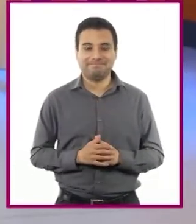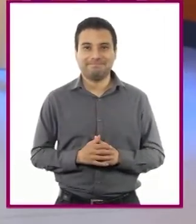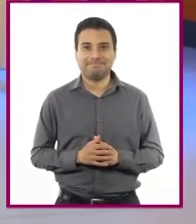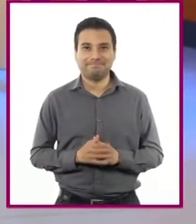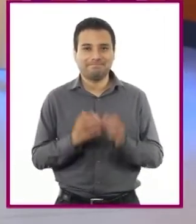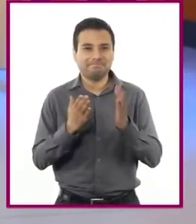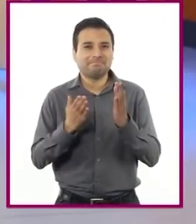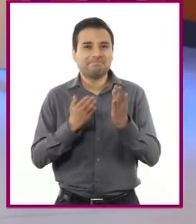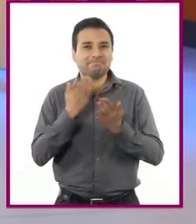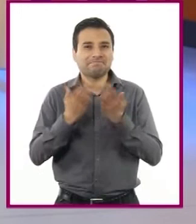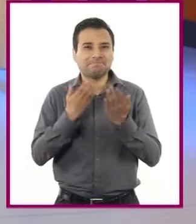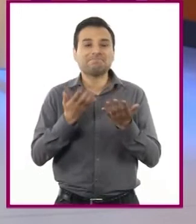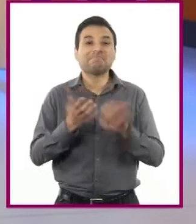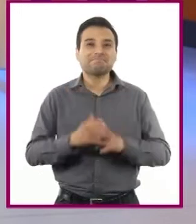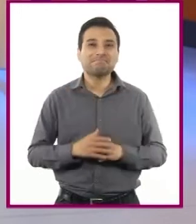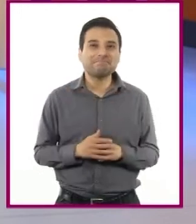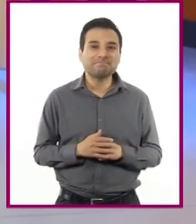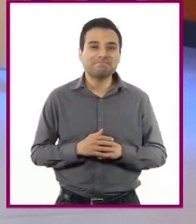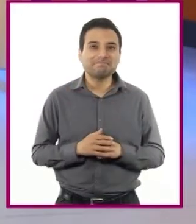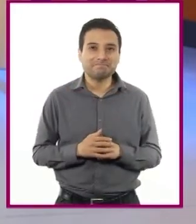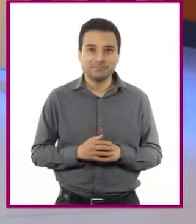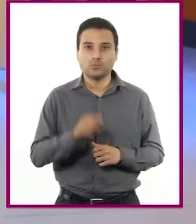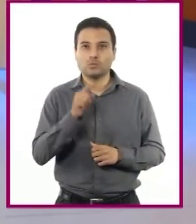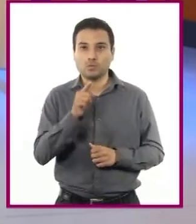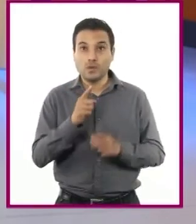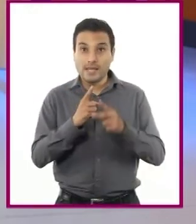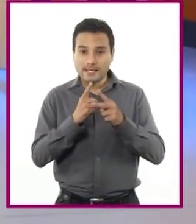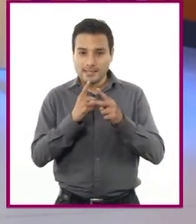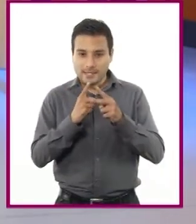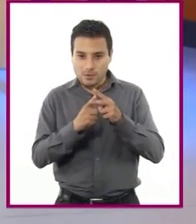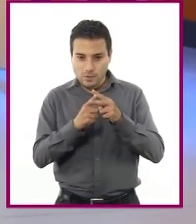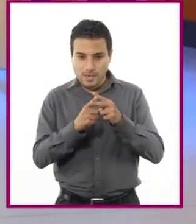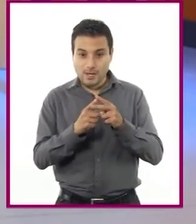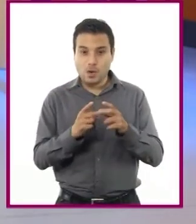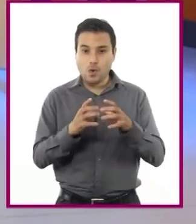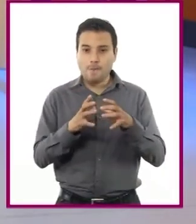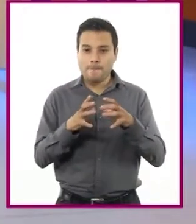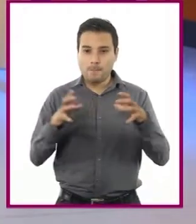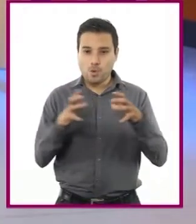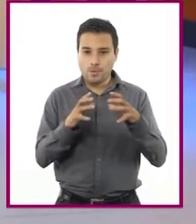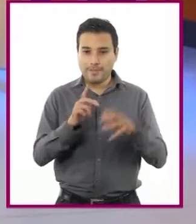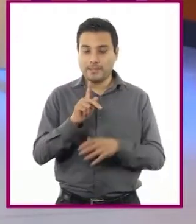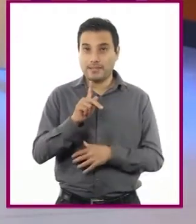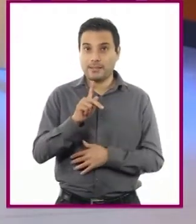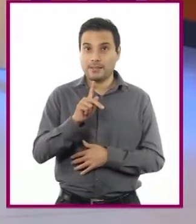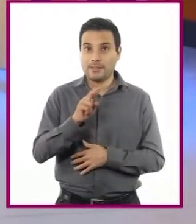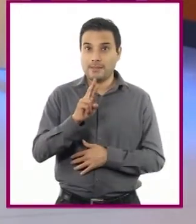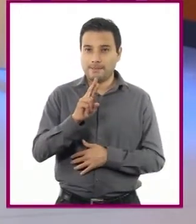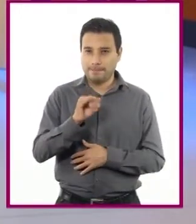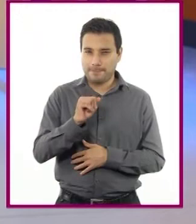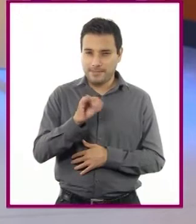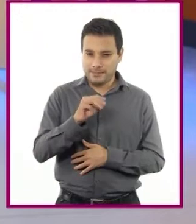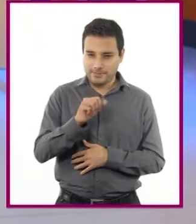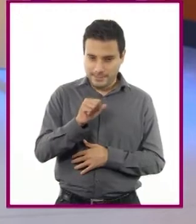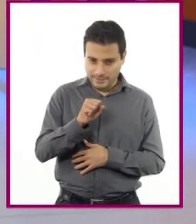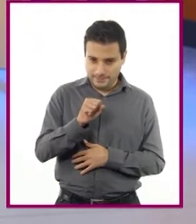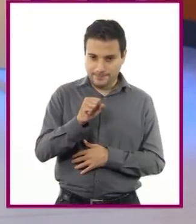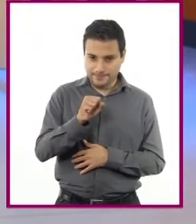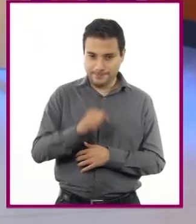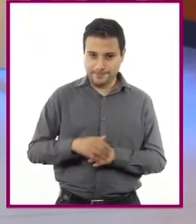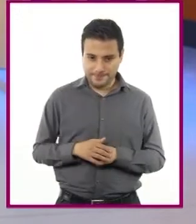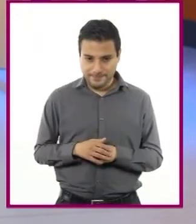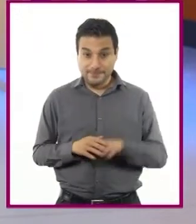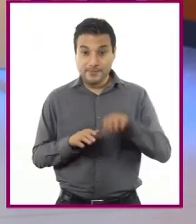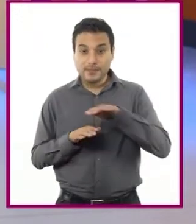Estudiaremos el aprendizaje esperado. Calcula el volumen de prismas rectos cuya base sea un triángulo o un cuadrilátero, desarrollando